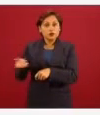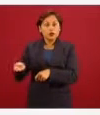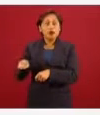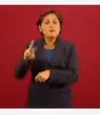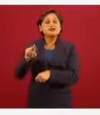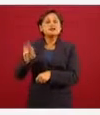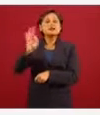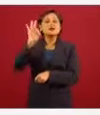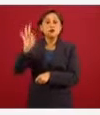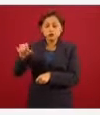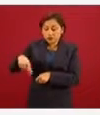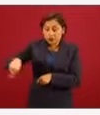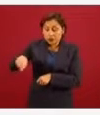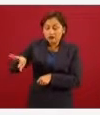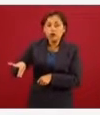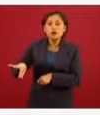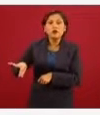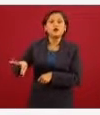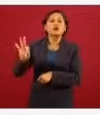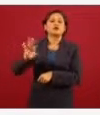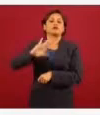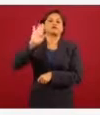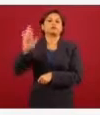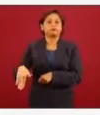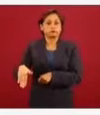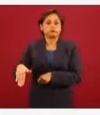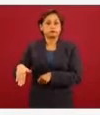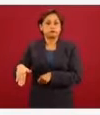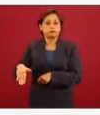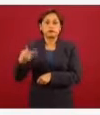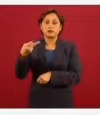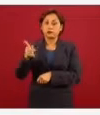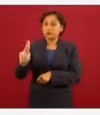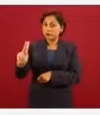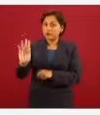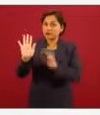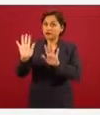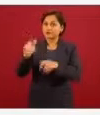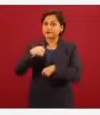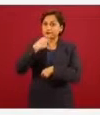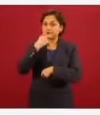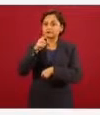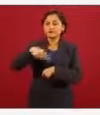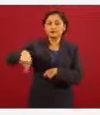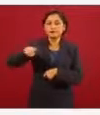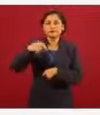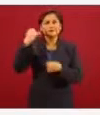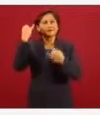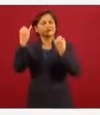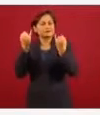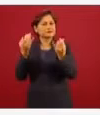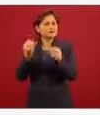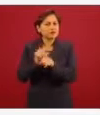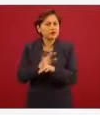25% de ellas fallecieron. Pero ya dije, cuidado con sobreinterpretar esta gráfica. Todavía son